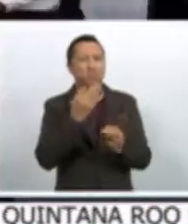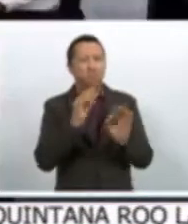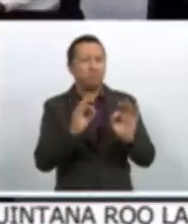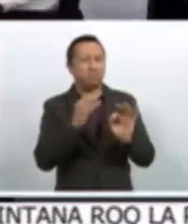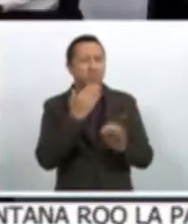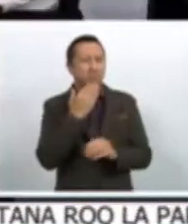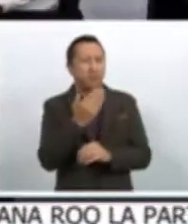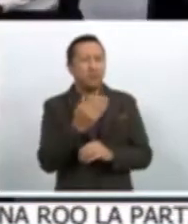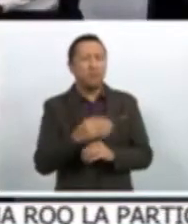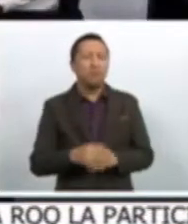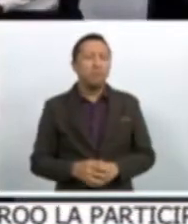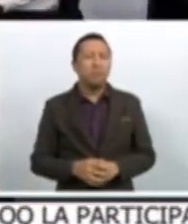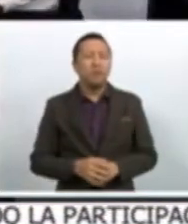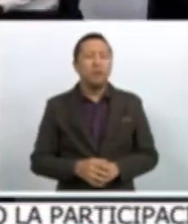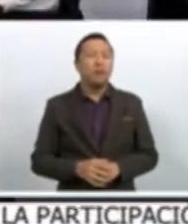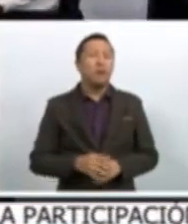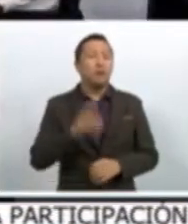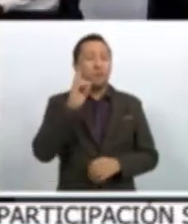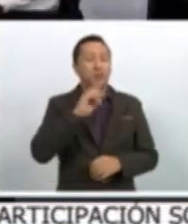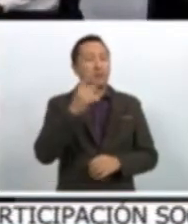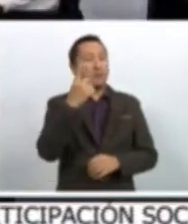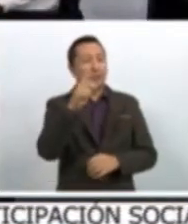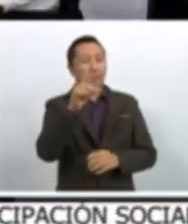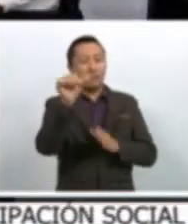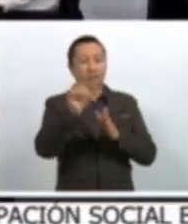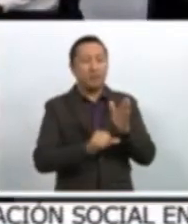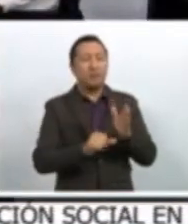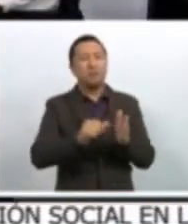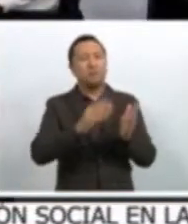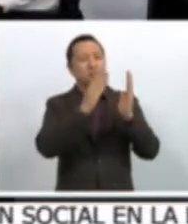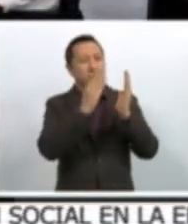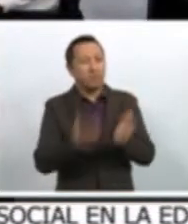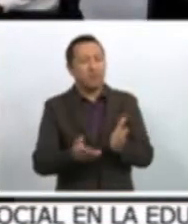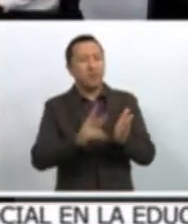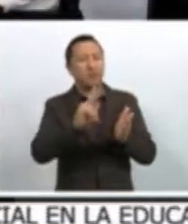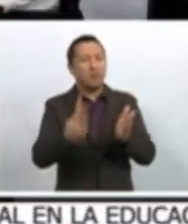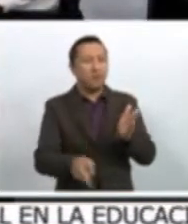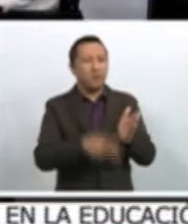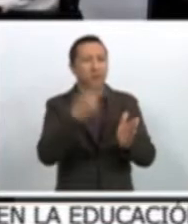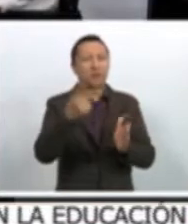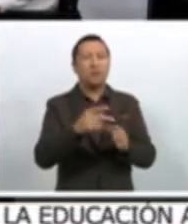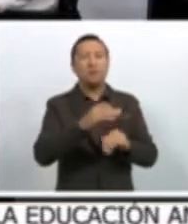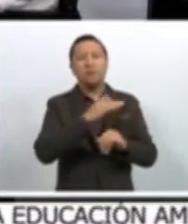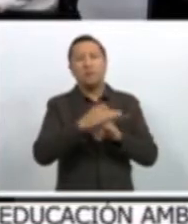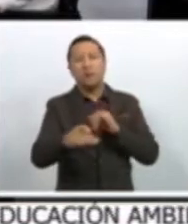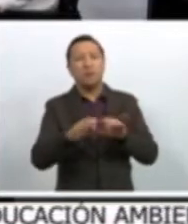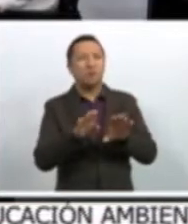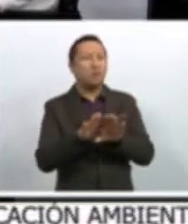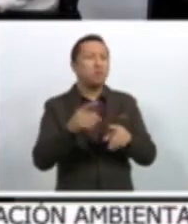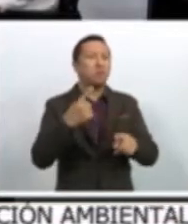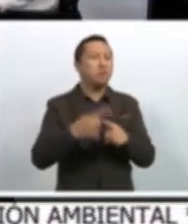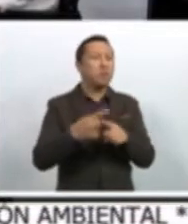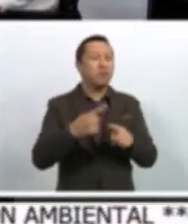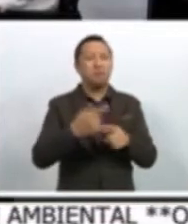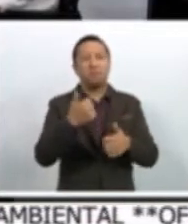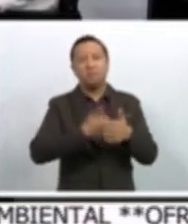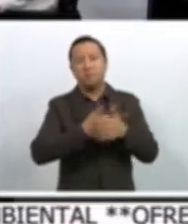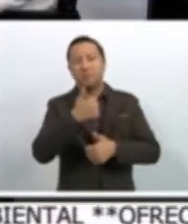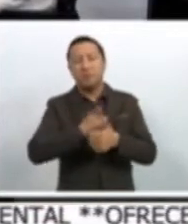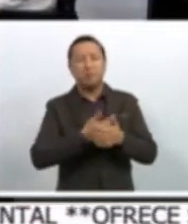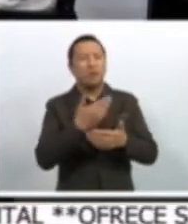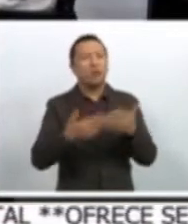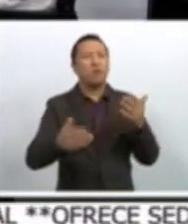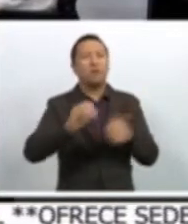luego, seguramente por diciembre te tendremos aquí para que nos compartas cómo se dio esta final, quiénes serán los ganadores. Mientras tanto, algo que nos